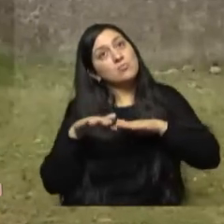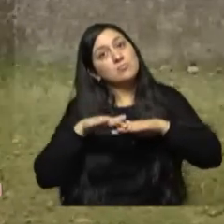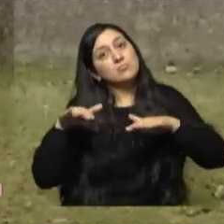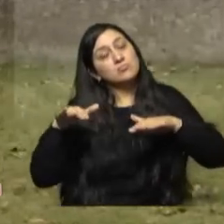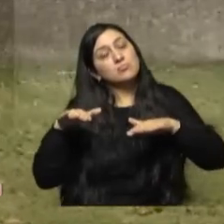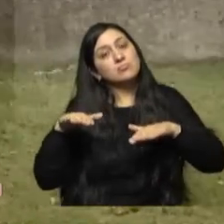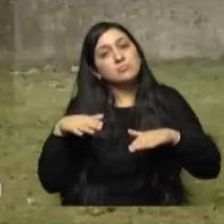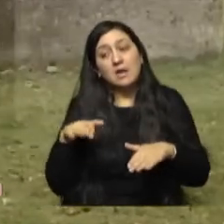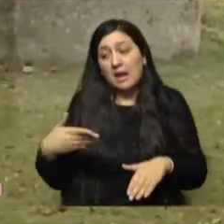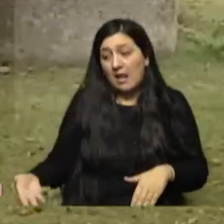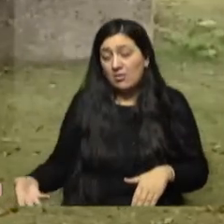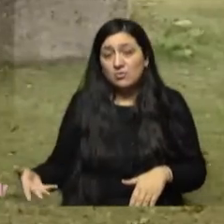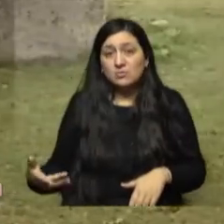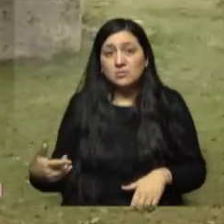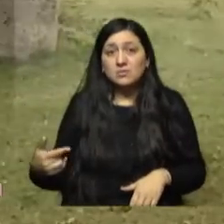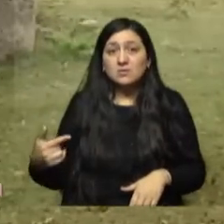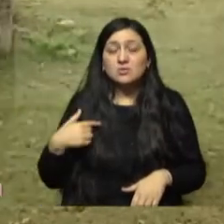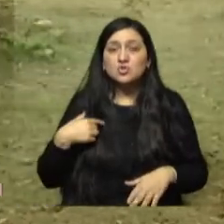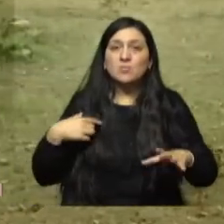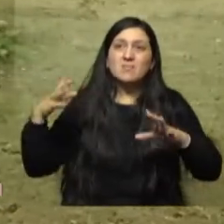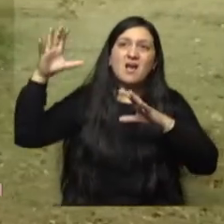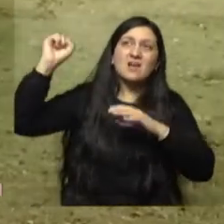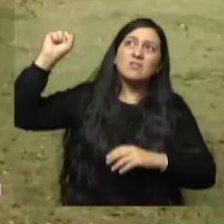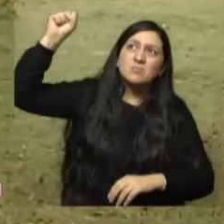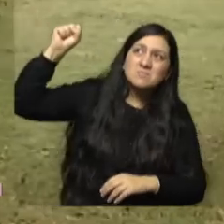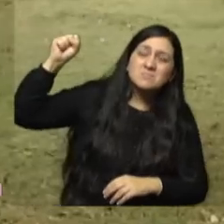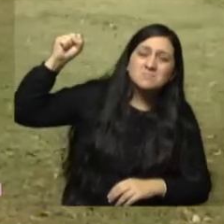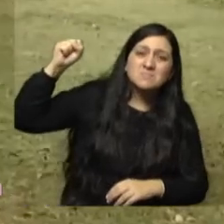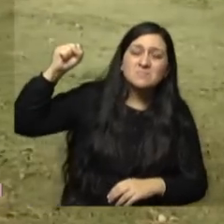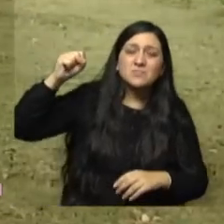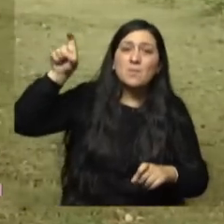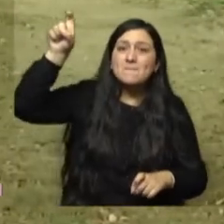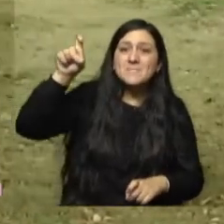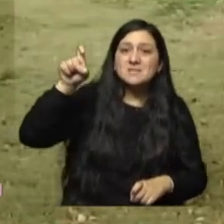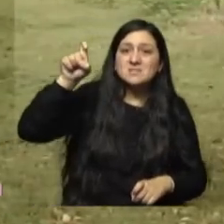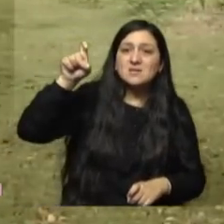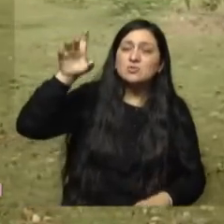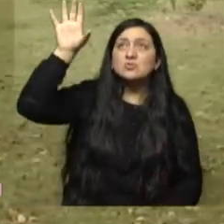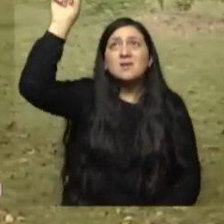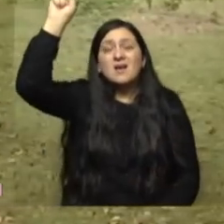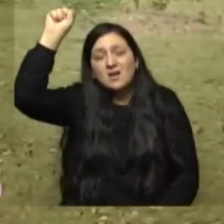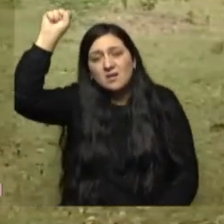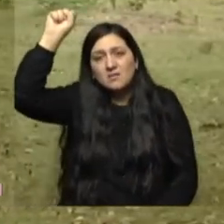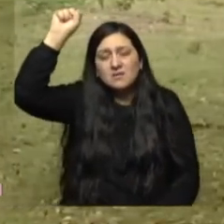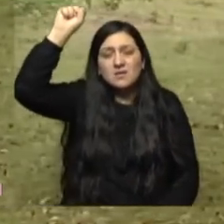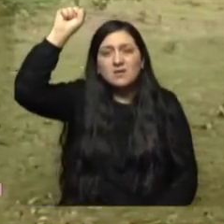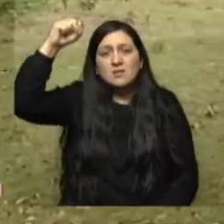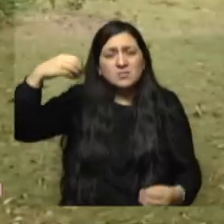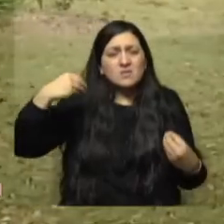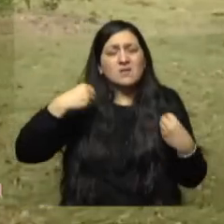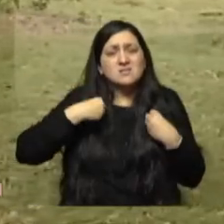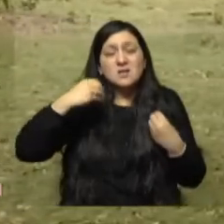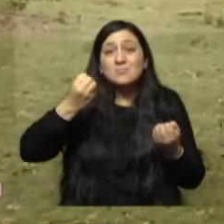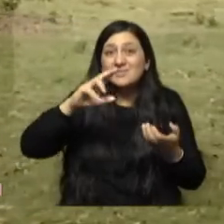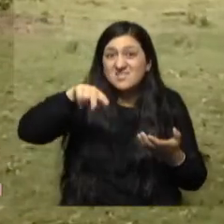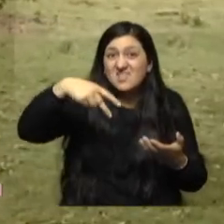al costado mío. Y yo me sostenía mucho con una especie de perchero que había en una de las paredes del vagón para no caerme, porque el que se